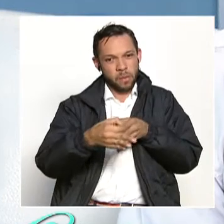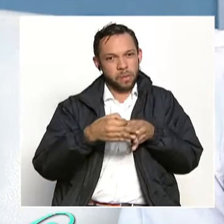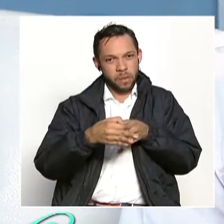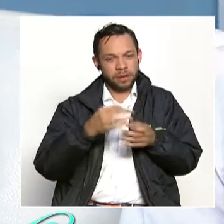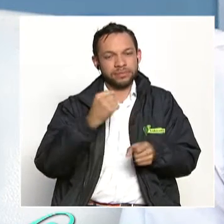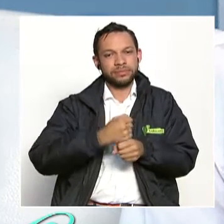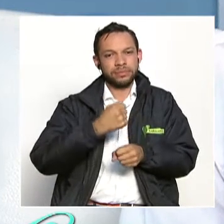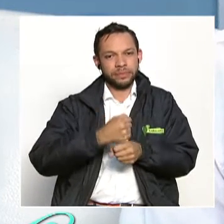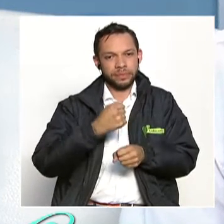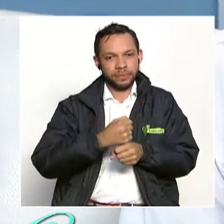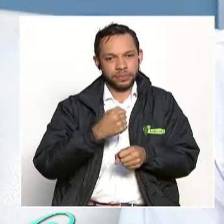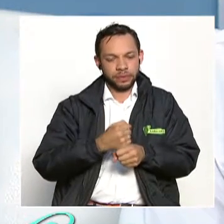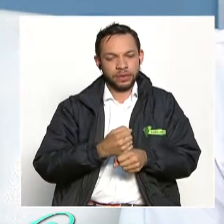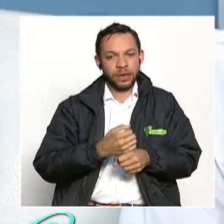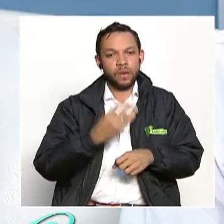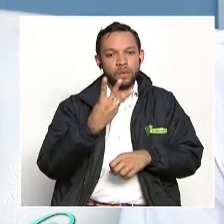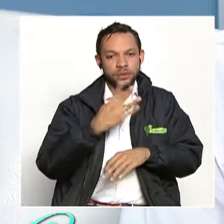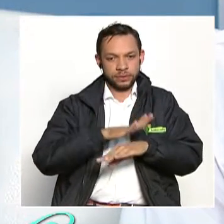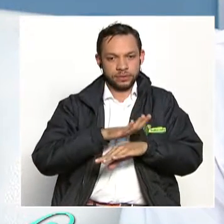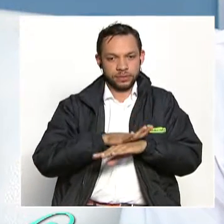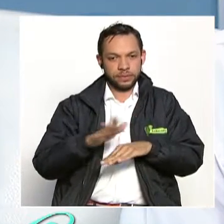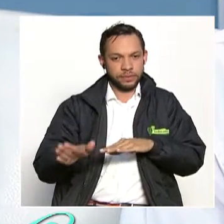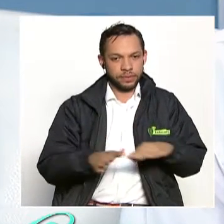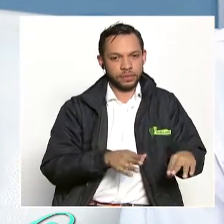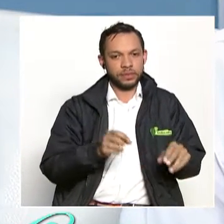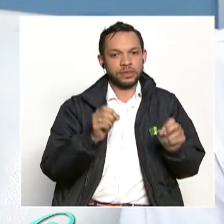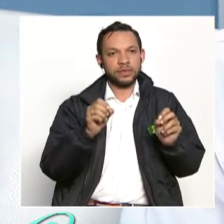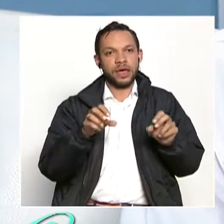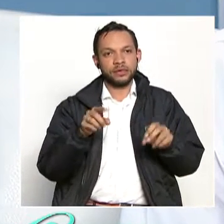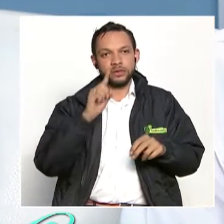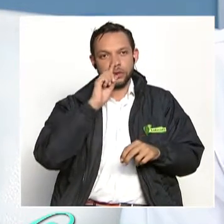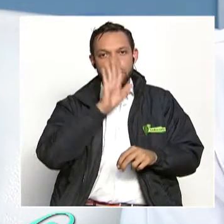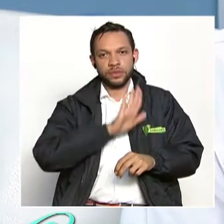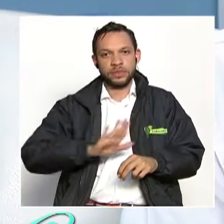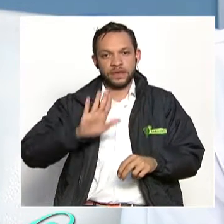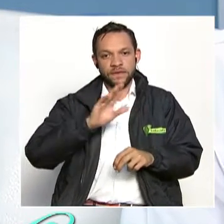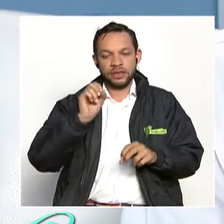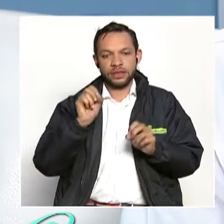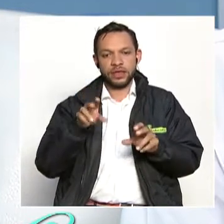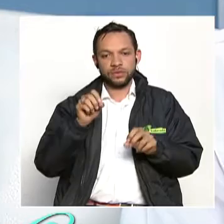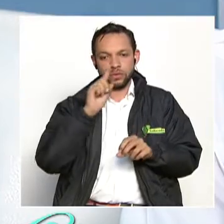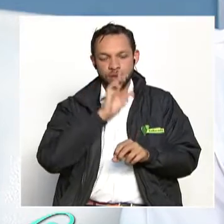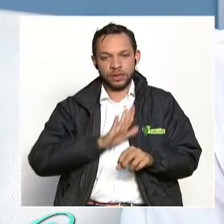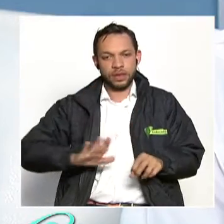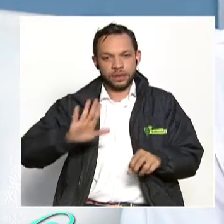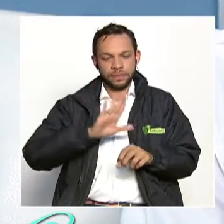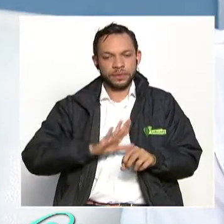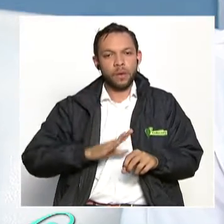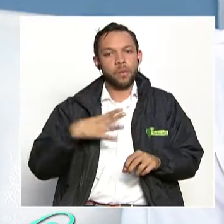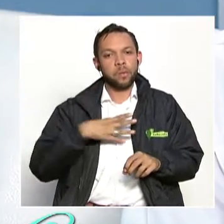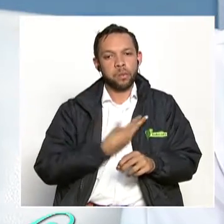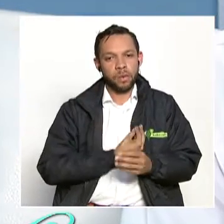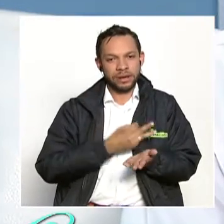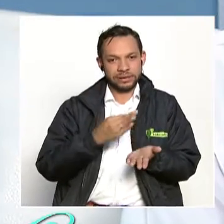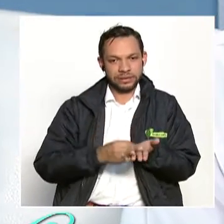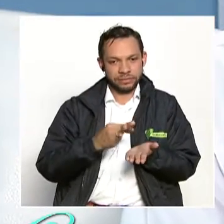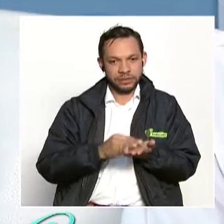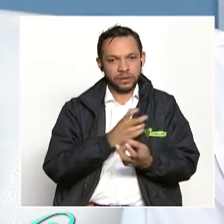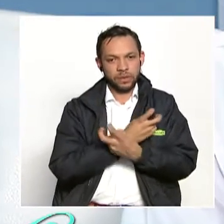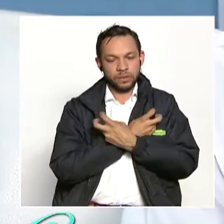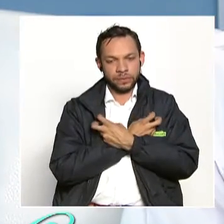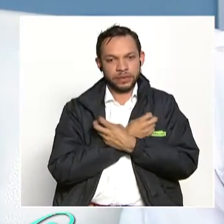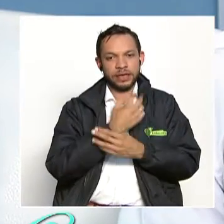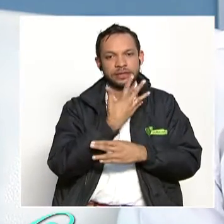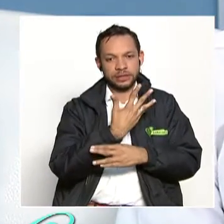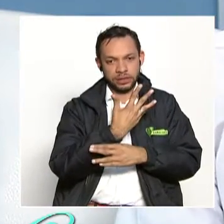y Providencia. Y en Nación TV, en Neiva, estamos los lunes a las 5:30 y los miércoles a